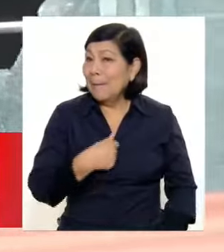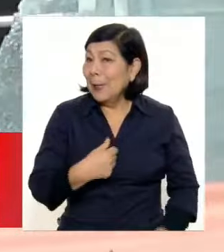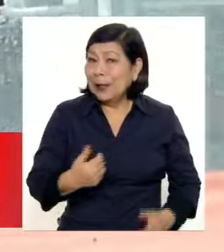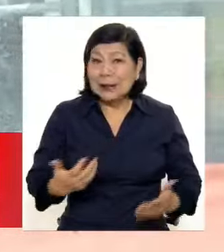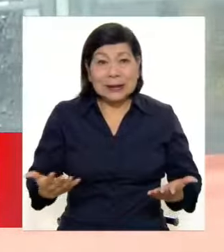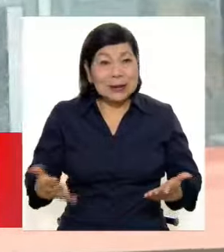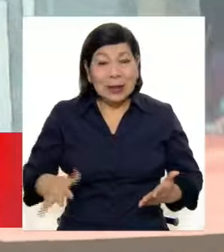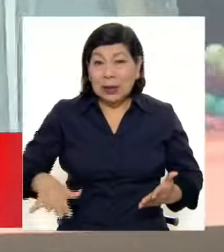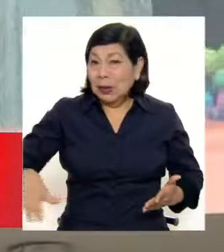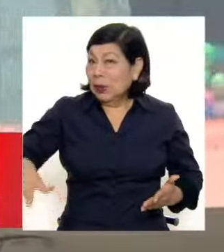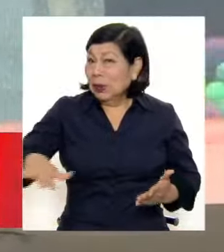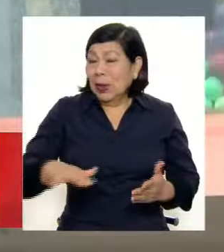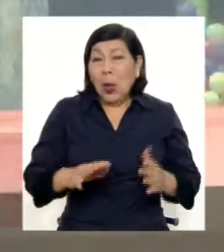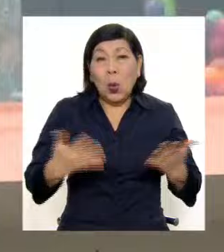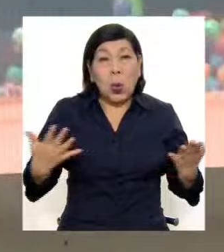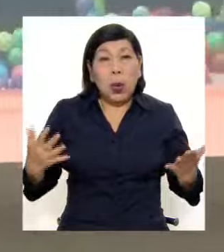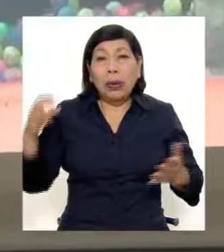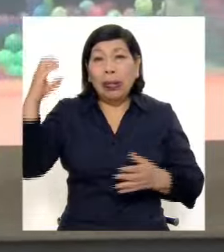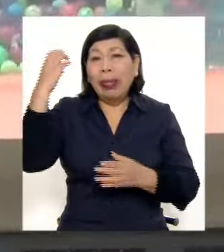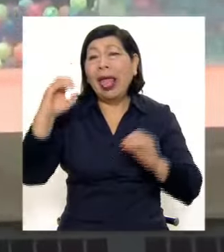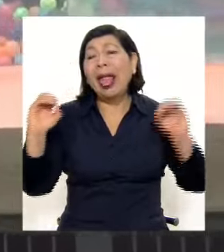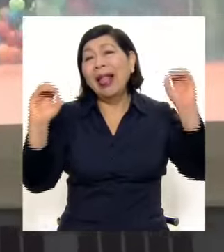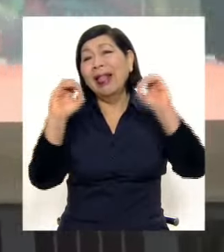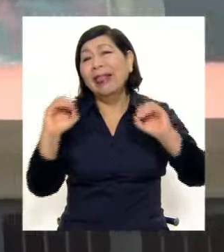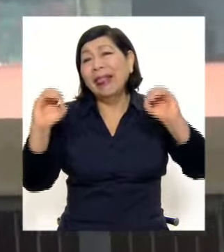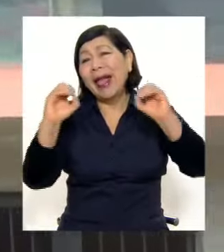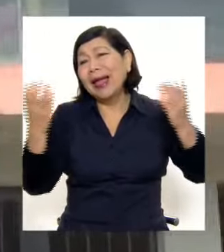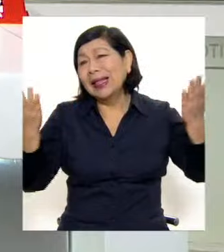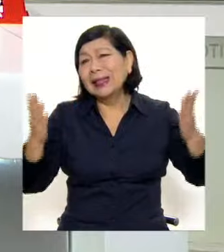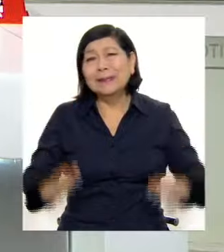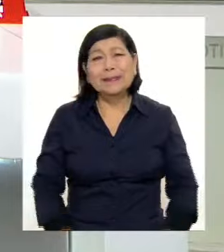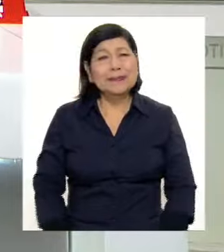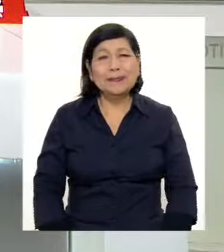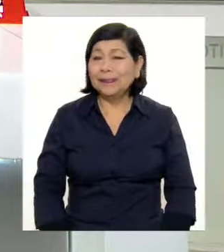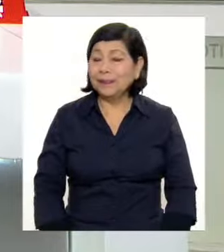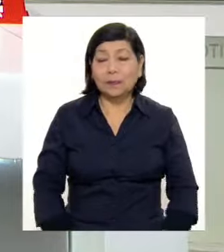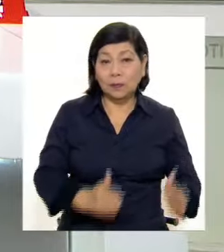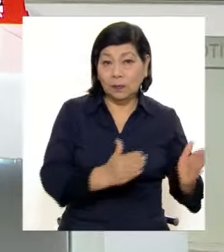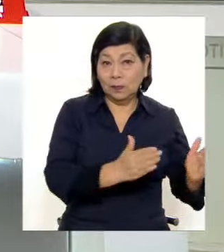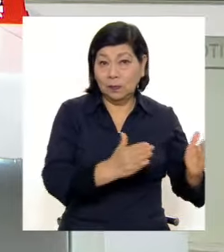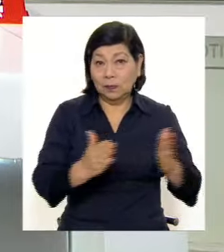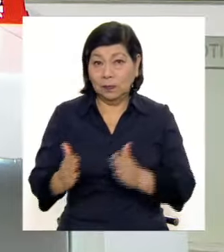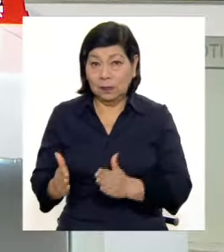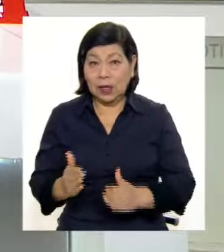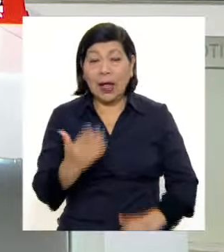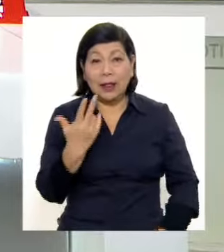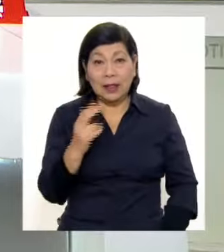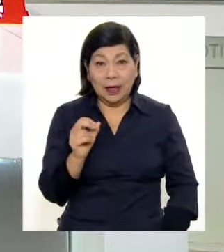en este sector no hay videocámaras de vigilancia al menos 30 personas pasaron la noche en